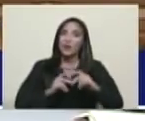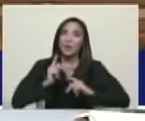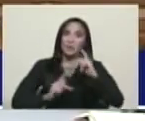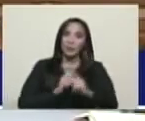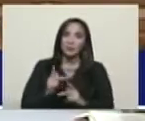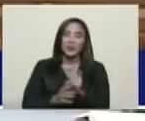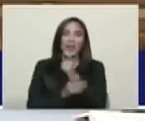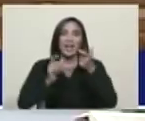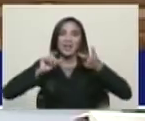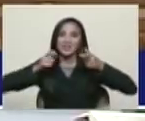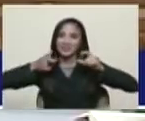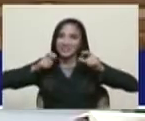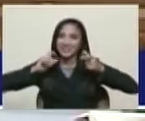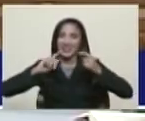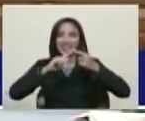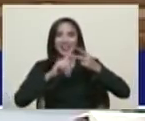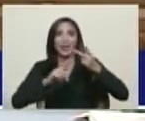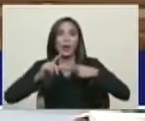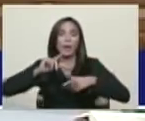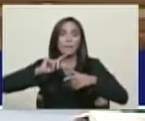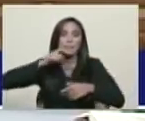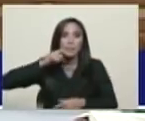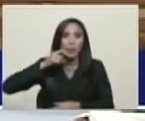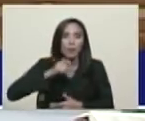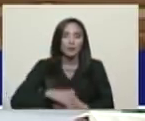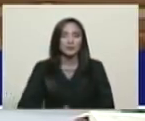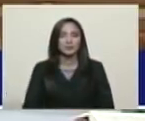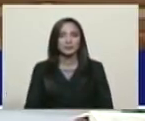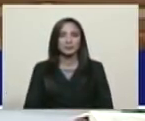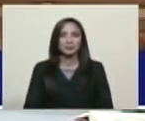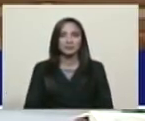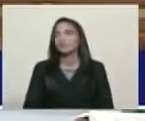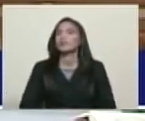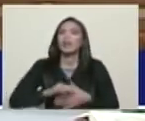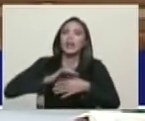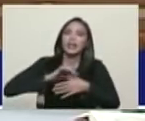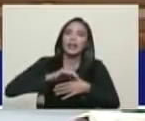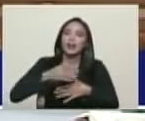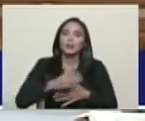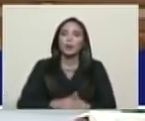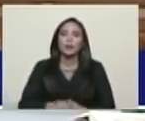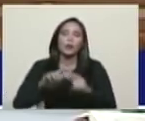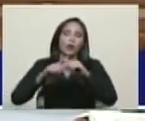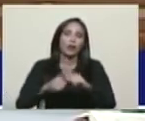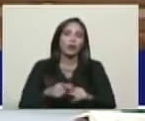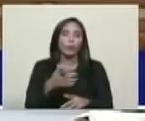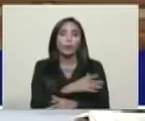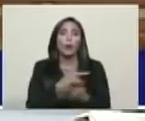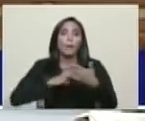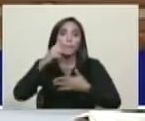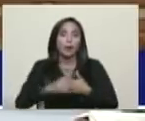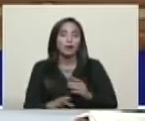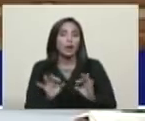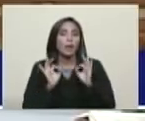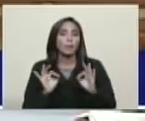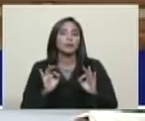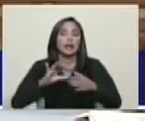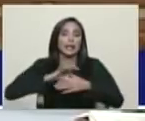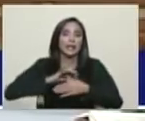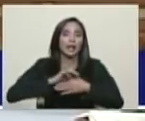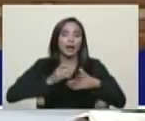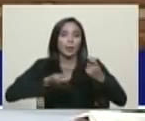maíz, más pollo. En carne, el plan especial de abastecimiento de